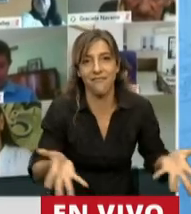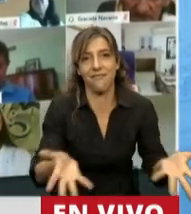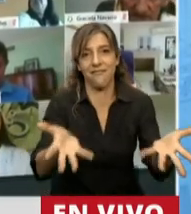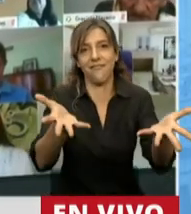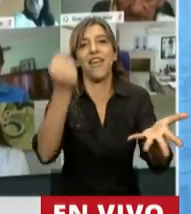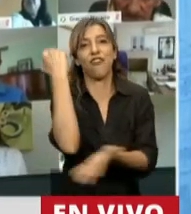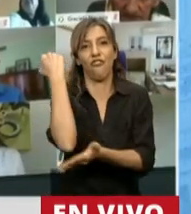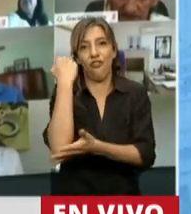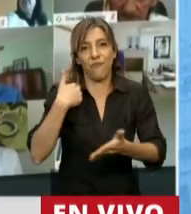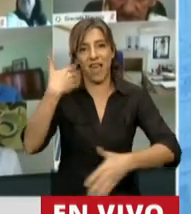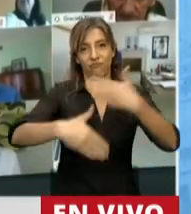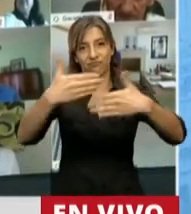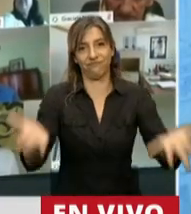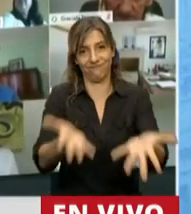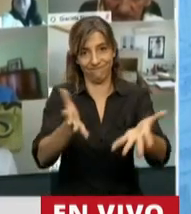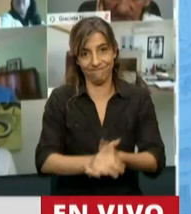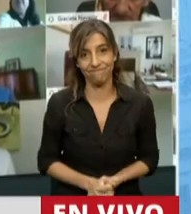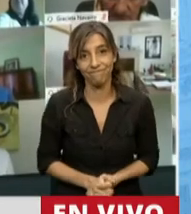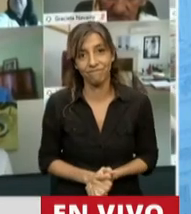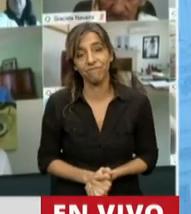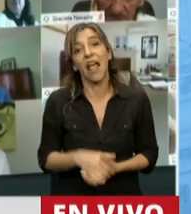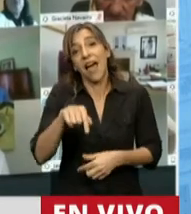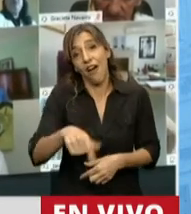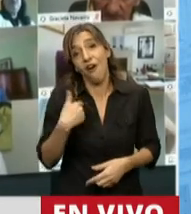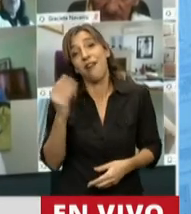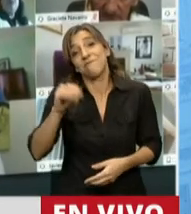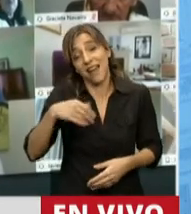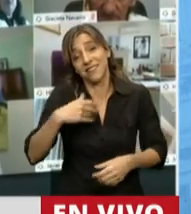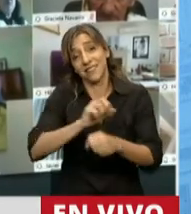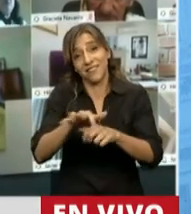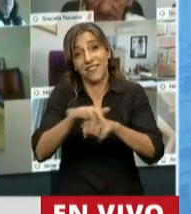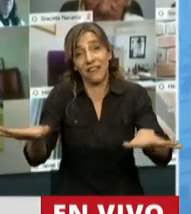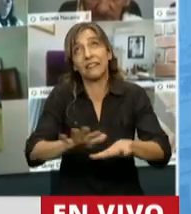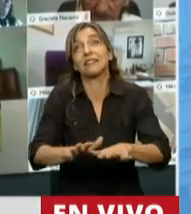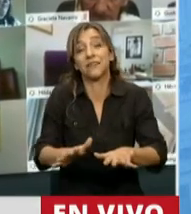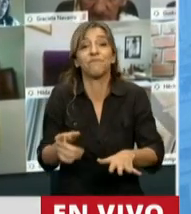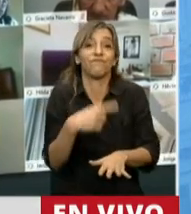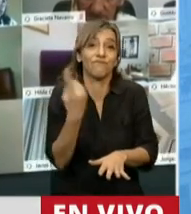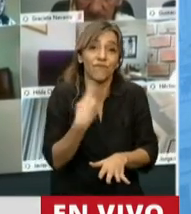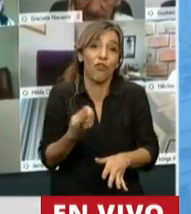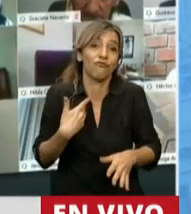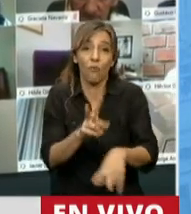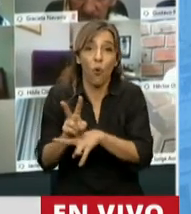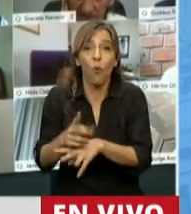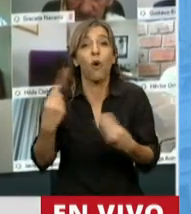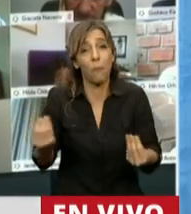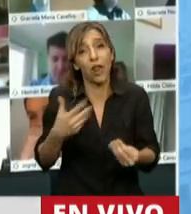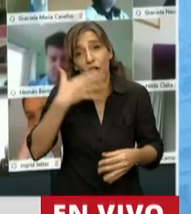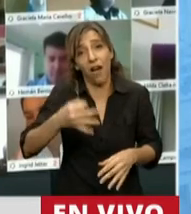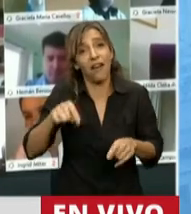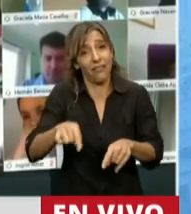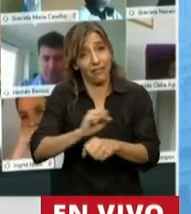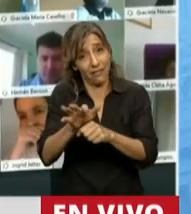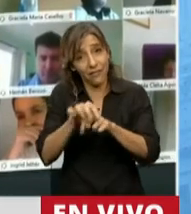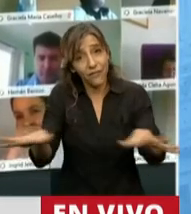pandemia y, para cerrar, porque no me quiero extender en el tiempo, no dejar de reforzar la idea de que la pandemia aún no